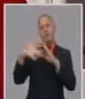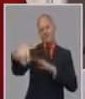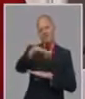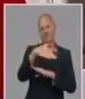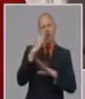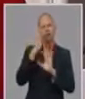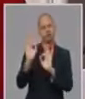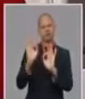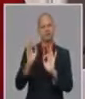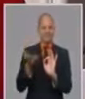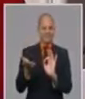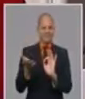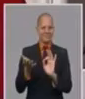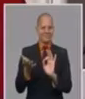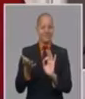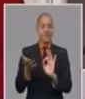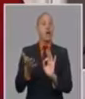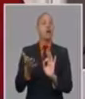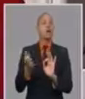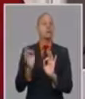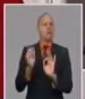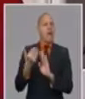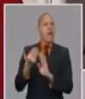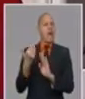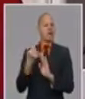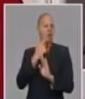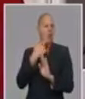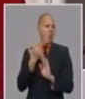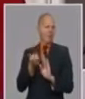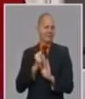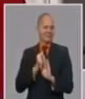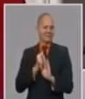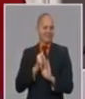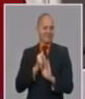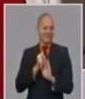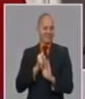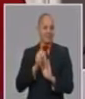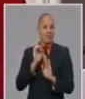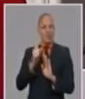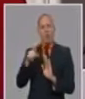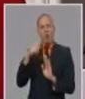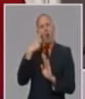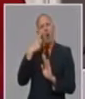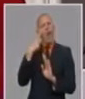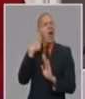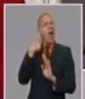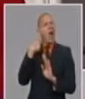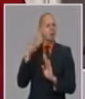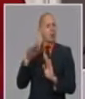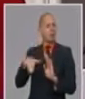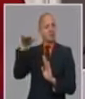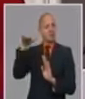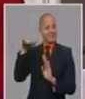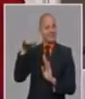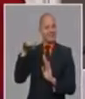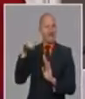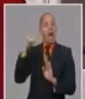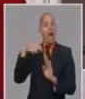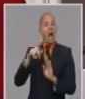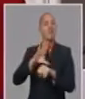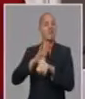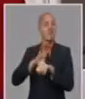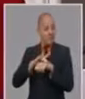nadie a punto de partida de cómo tú enfrentaste la enfermedad. Y ese es un tema muy importante, muy